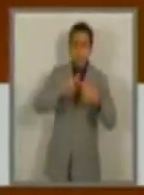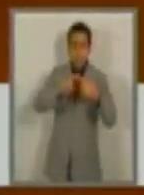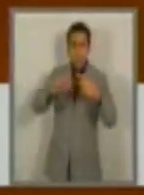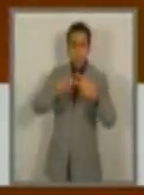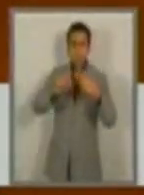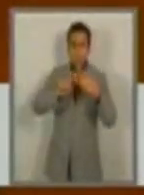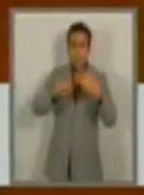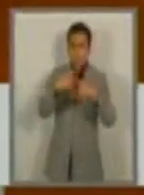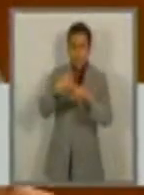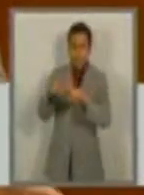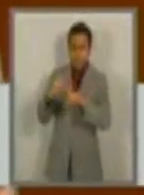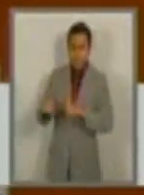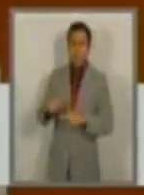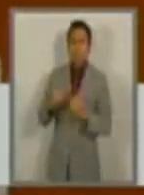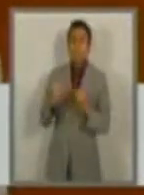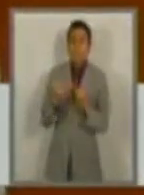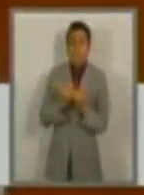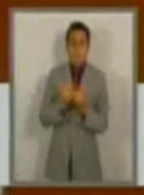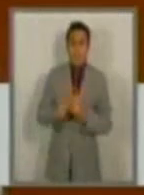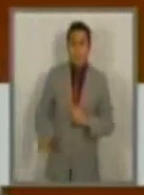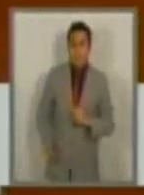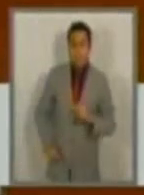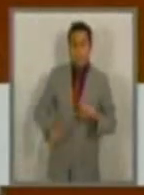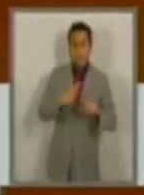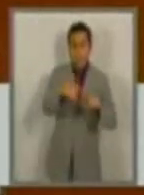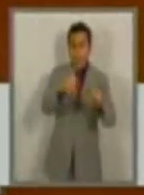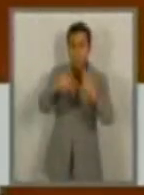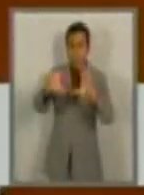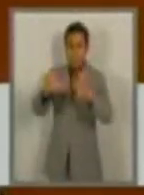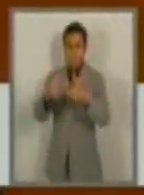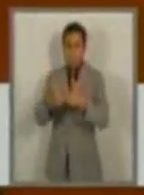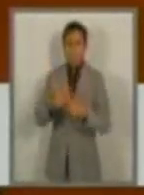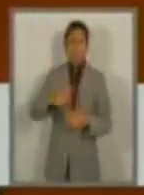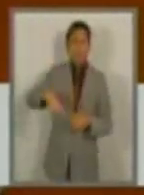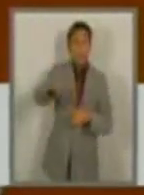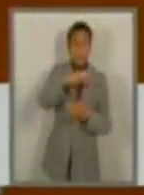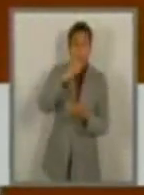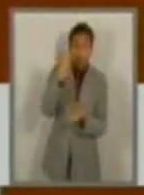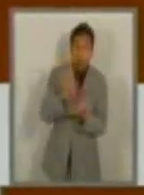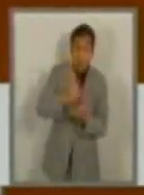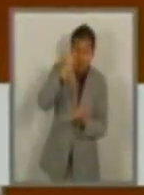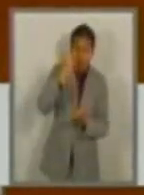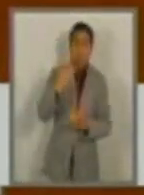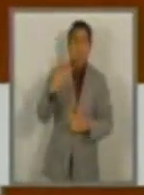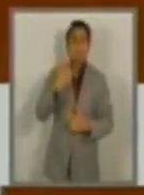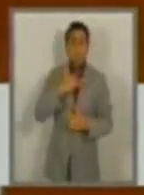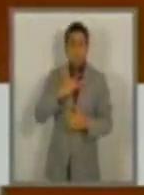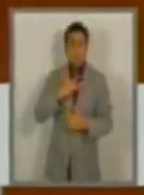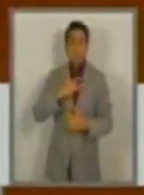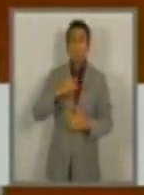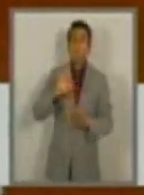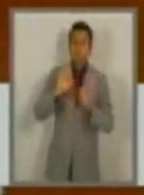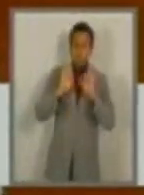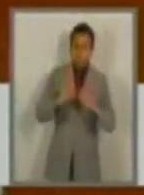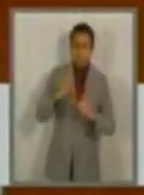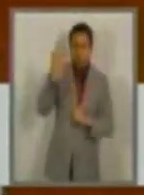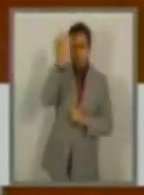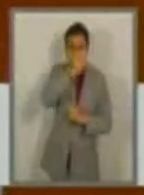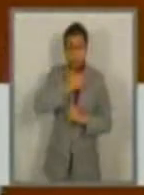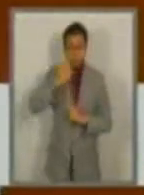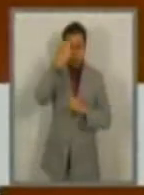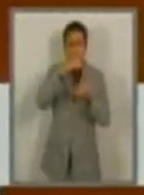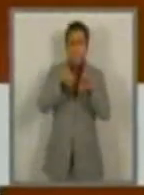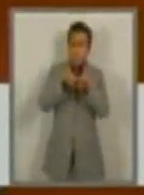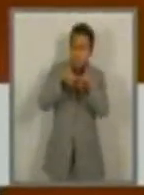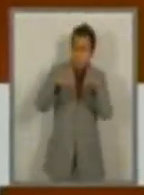entes públicos. De ser aprobada, operará bajo criterios de eficacia, eficiencia, transparencia, economía,